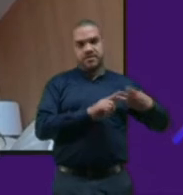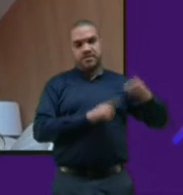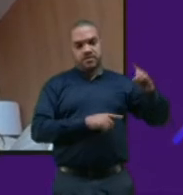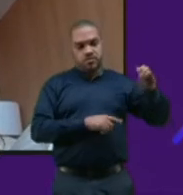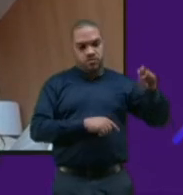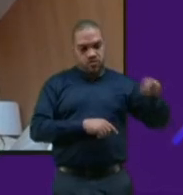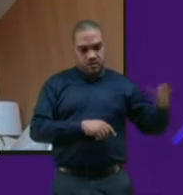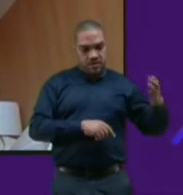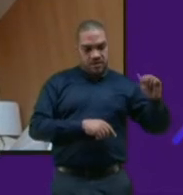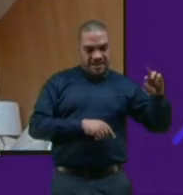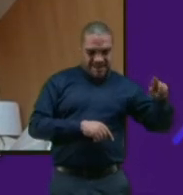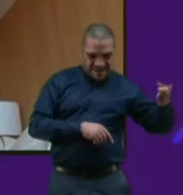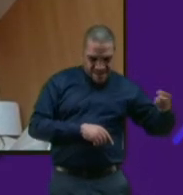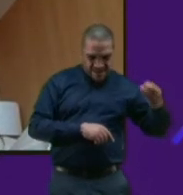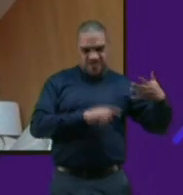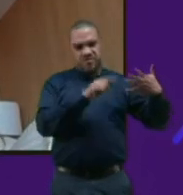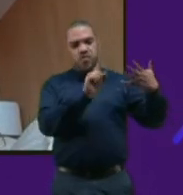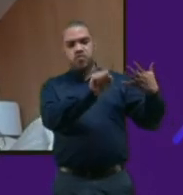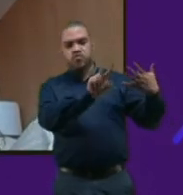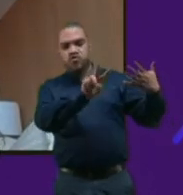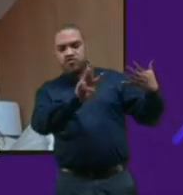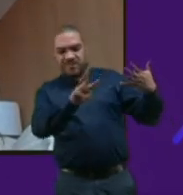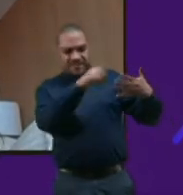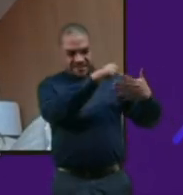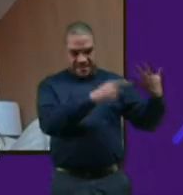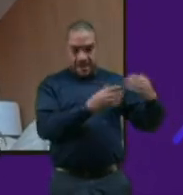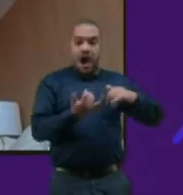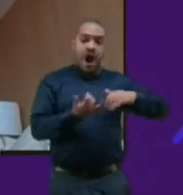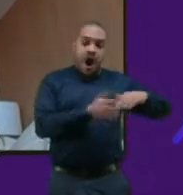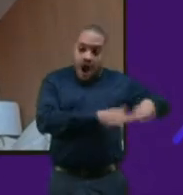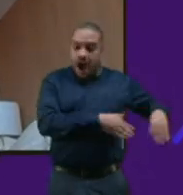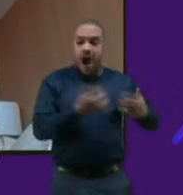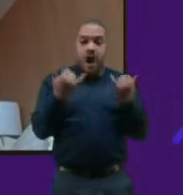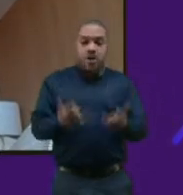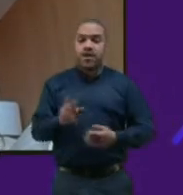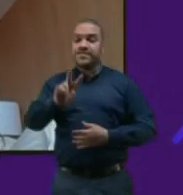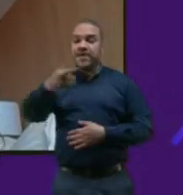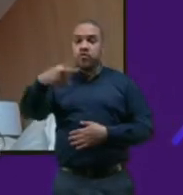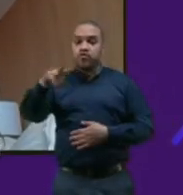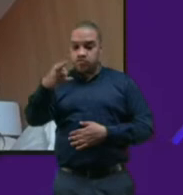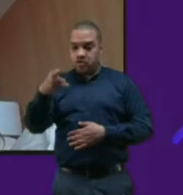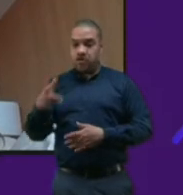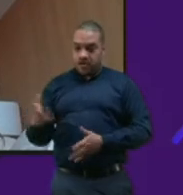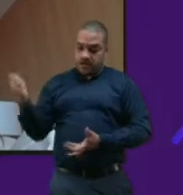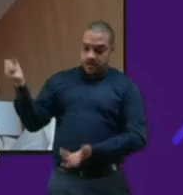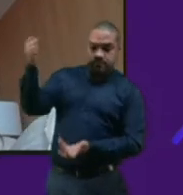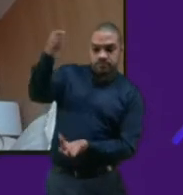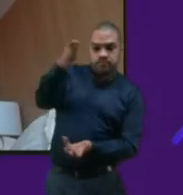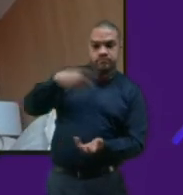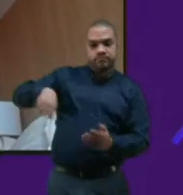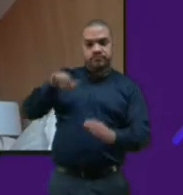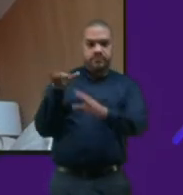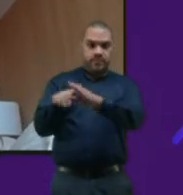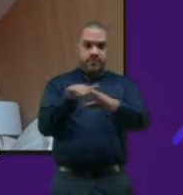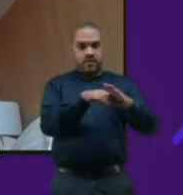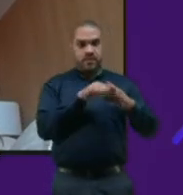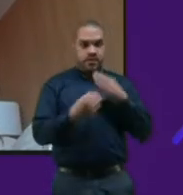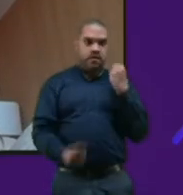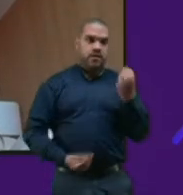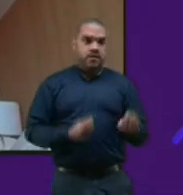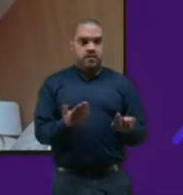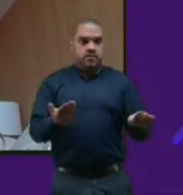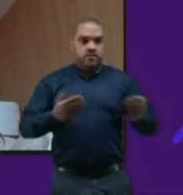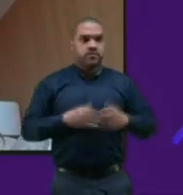momento estamos ya lanzando nuestro segundo fondo. ¿Y por qué estoy acá invitada? Pues porque hay una parte de particularidad